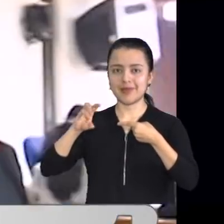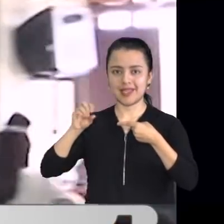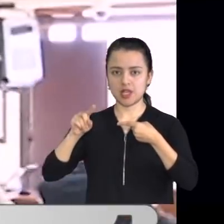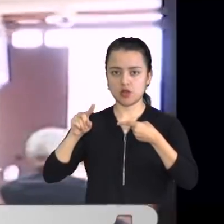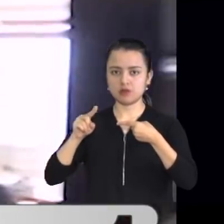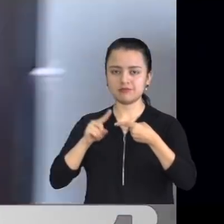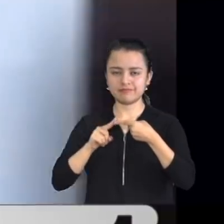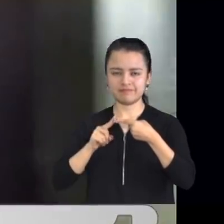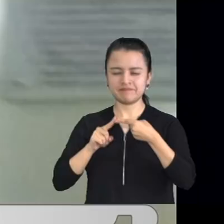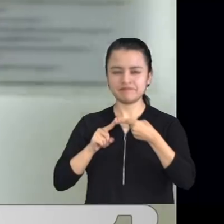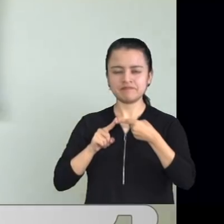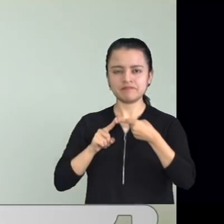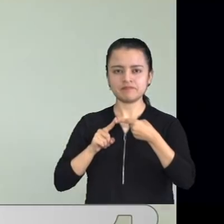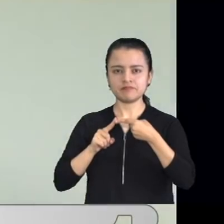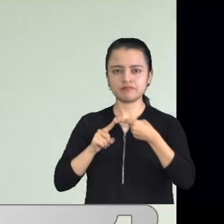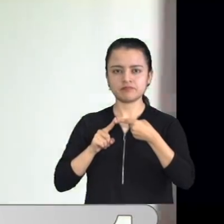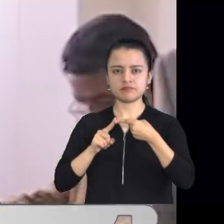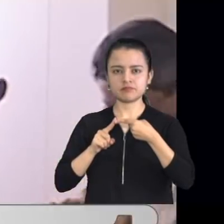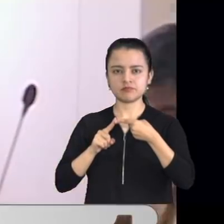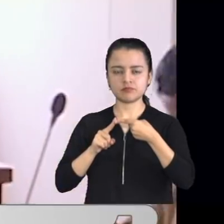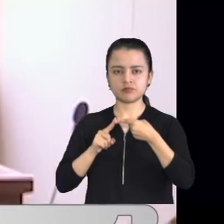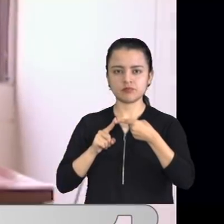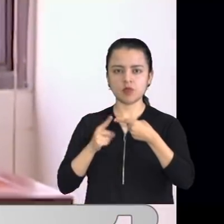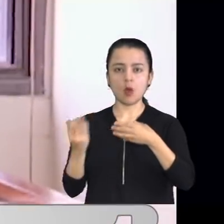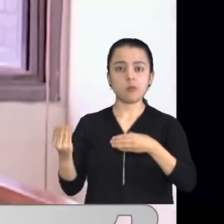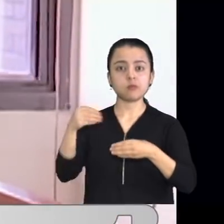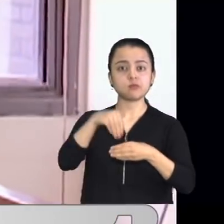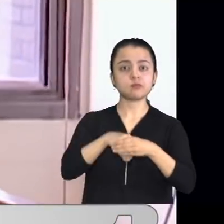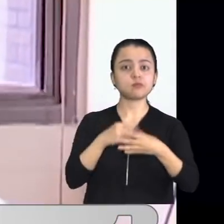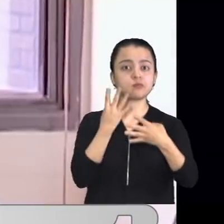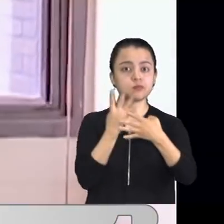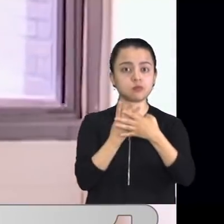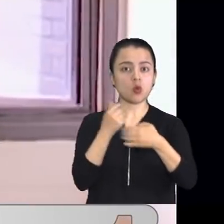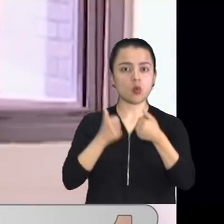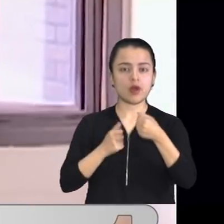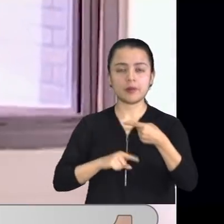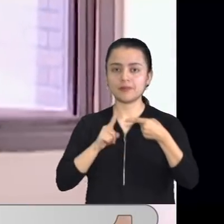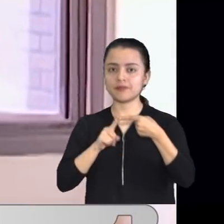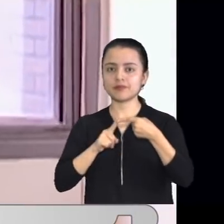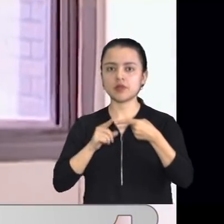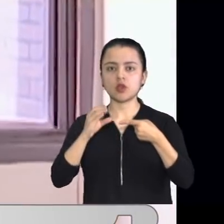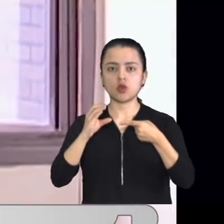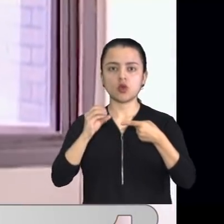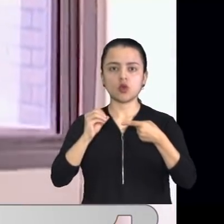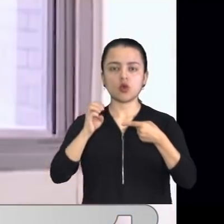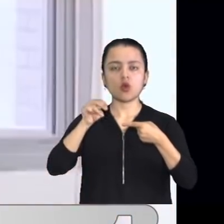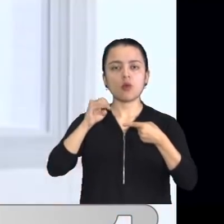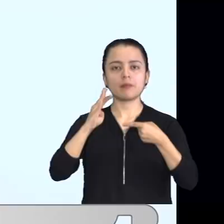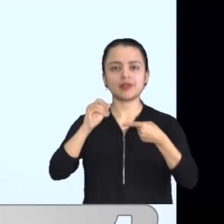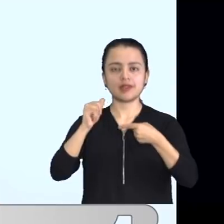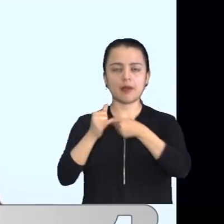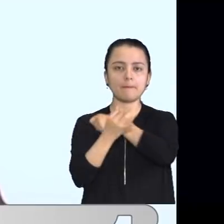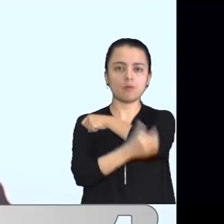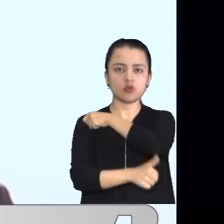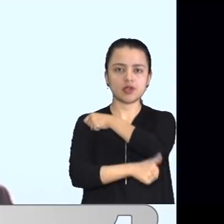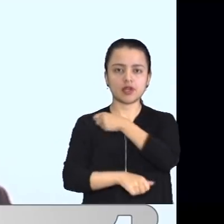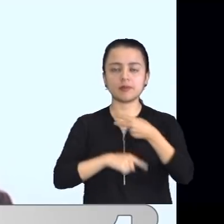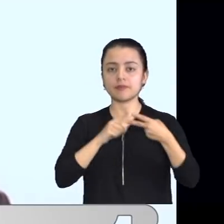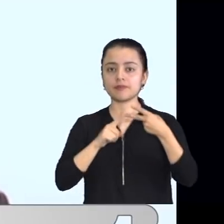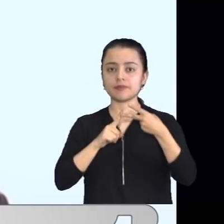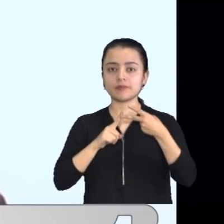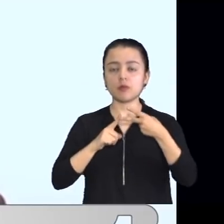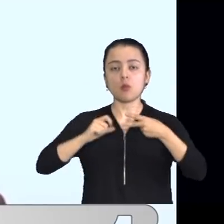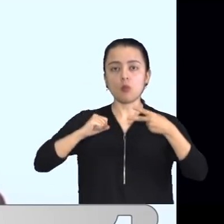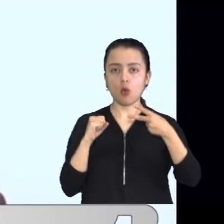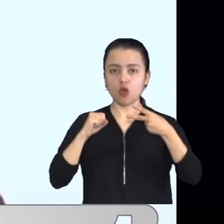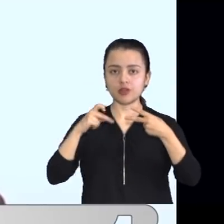caso Mintic Centros Poblados, sea recluido. Estas opciones son la cárcel de Cómbita en Boyacá, la cárcel La Picota